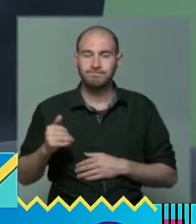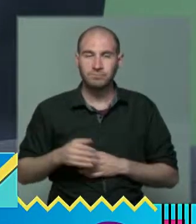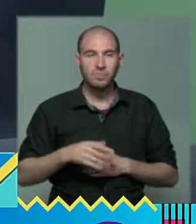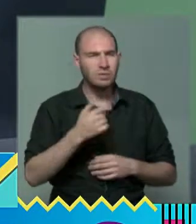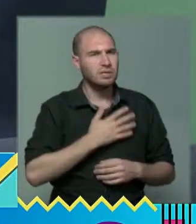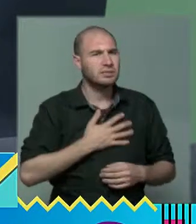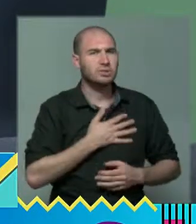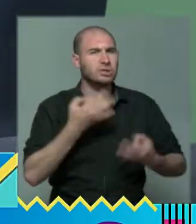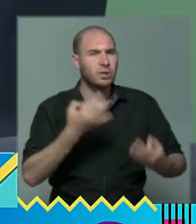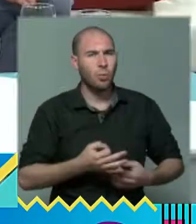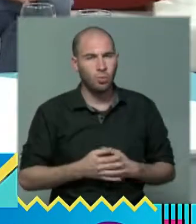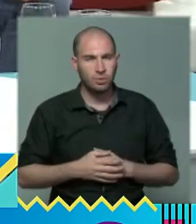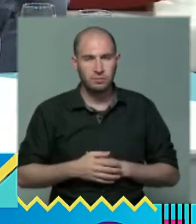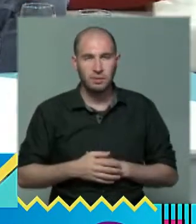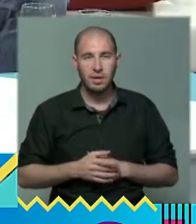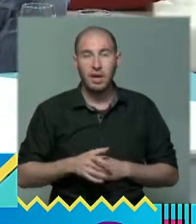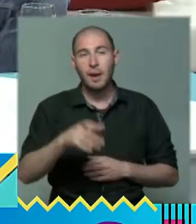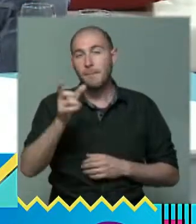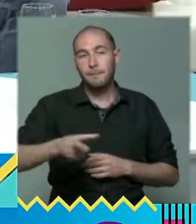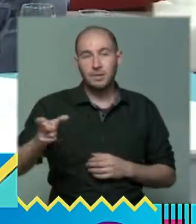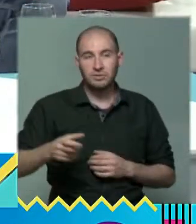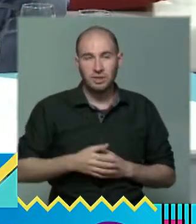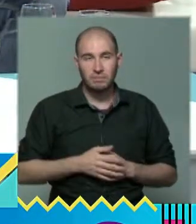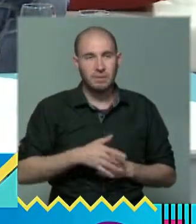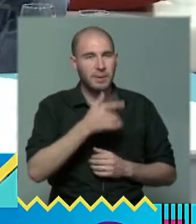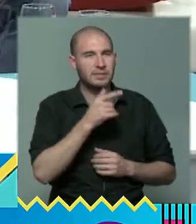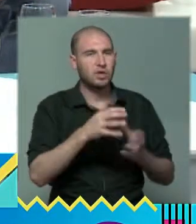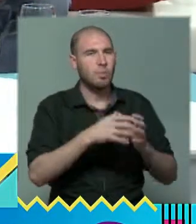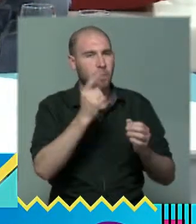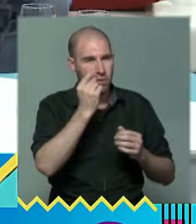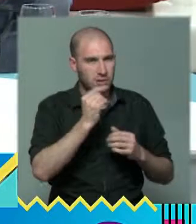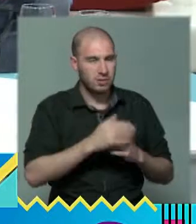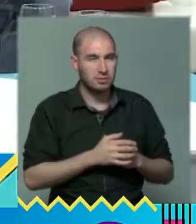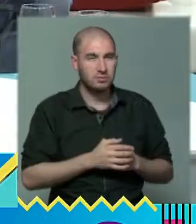siento más seguro. Lo que pasa es que la gente va... Yo creo que los políticos